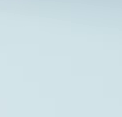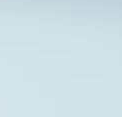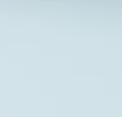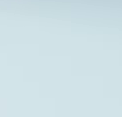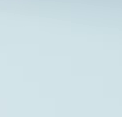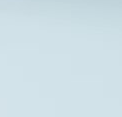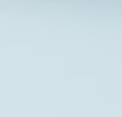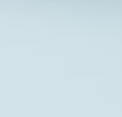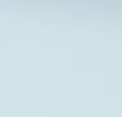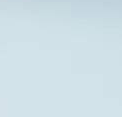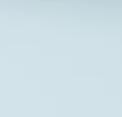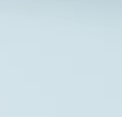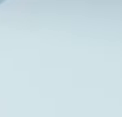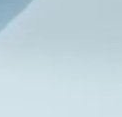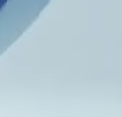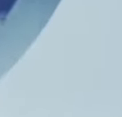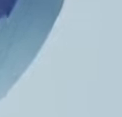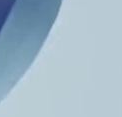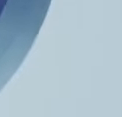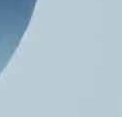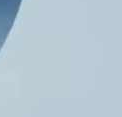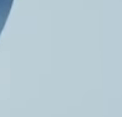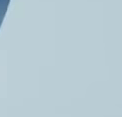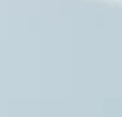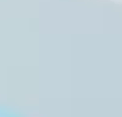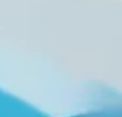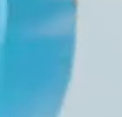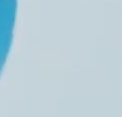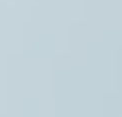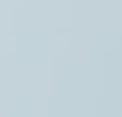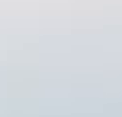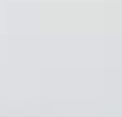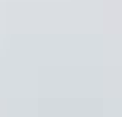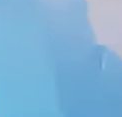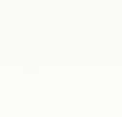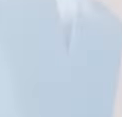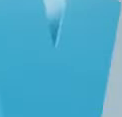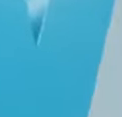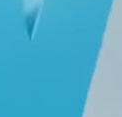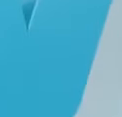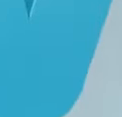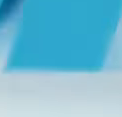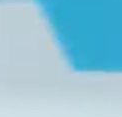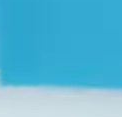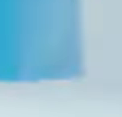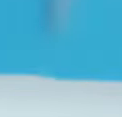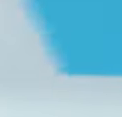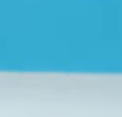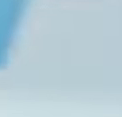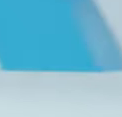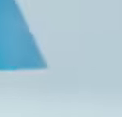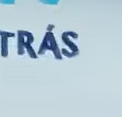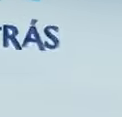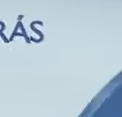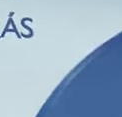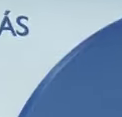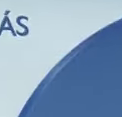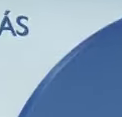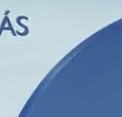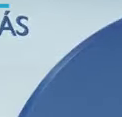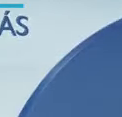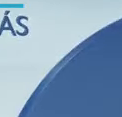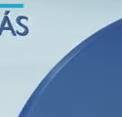alcaldes de Quiché. Gracias por su sintonía. En cualquier momento les traeremos más información. Continuamos con nuestra programación regular.